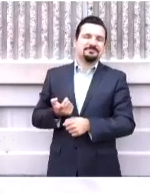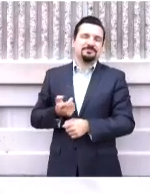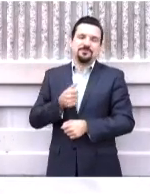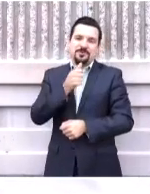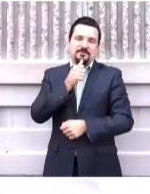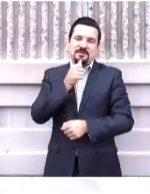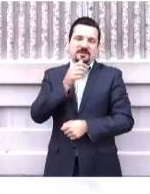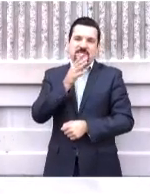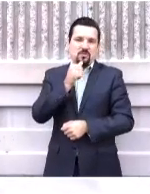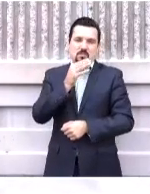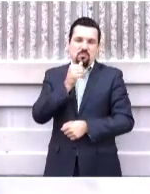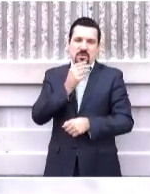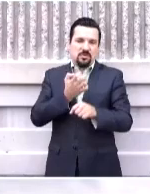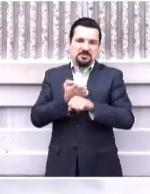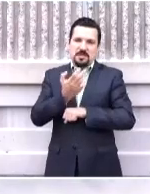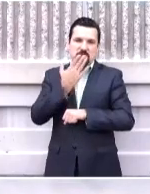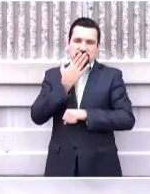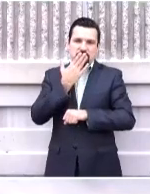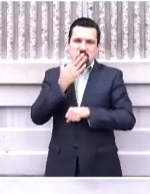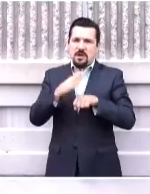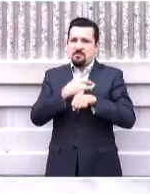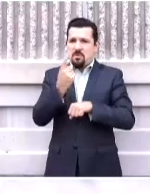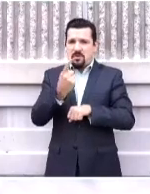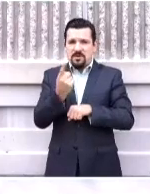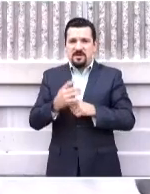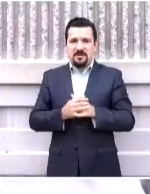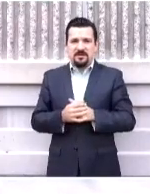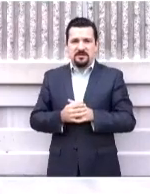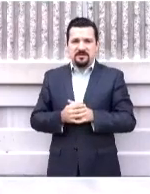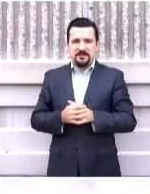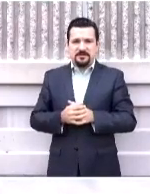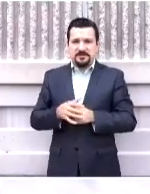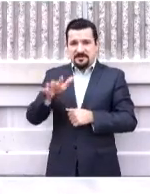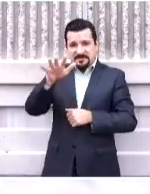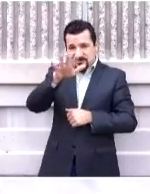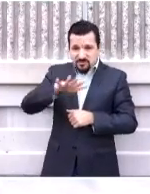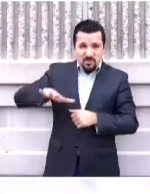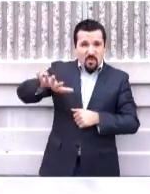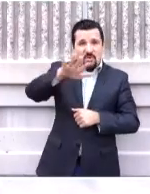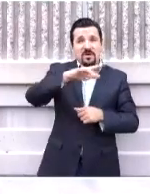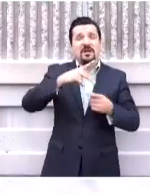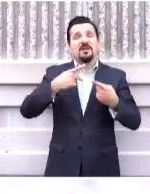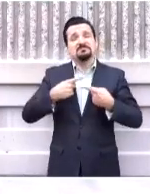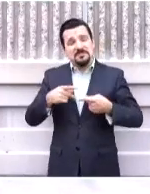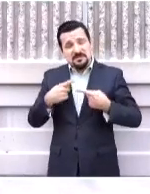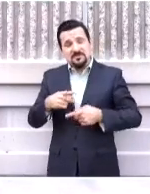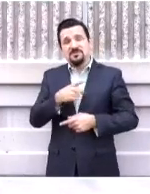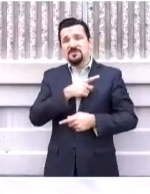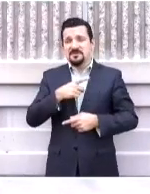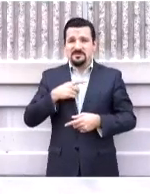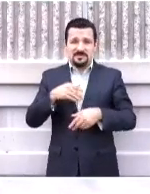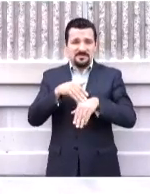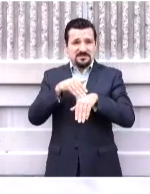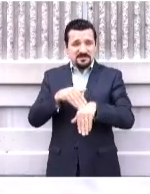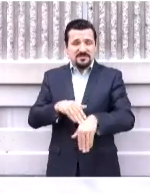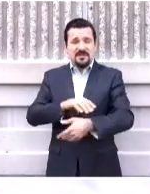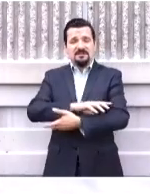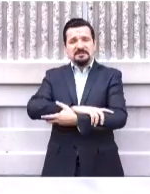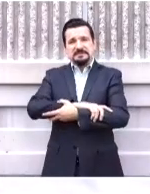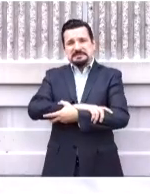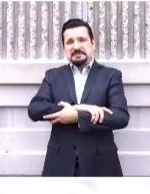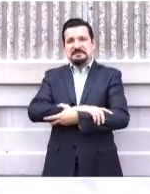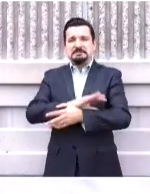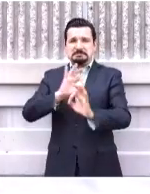este momento, porque considera que el compromiso comunitario va a sacarnos adelante. Lo